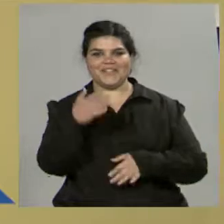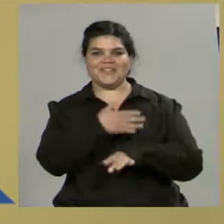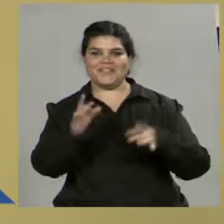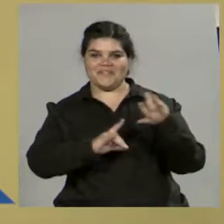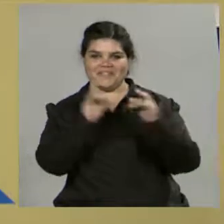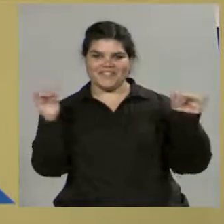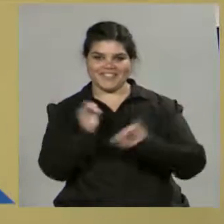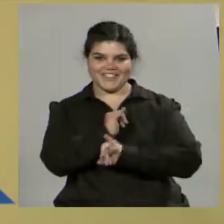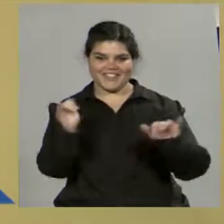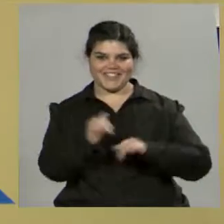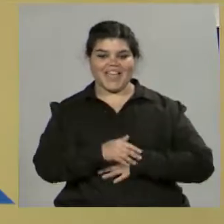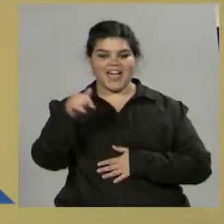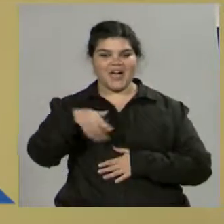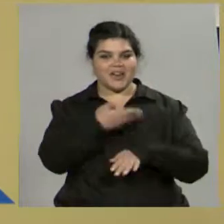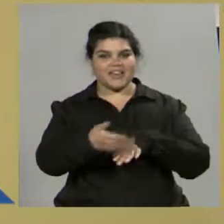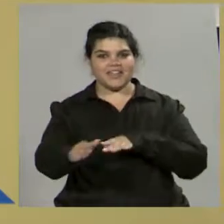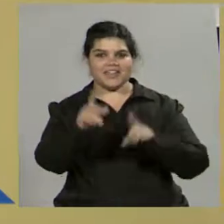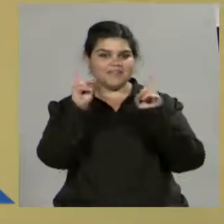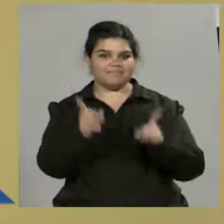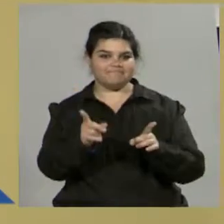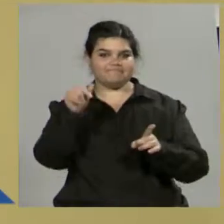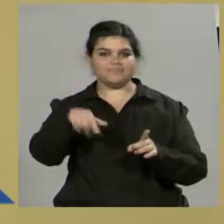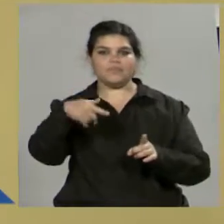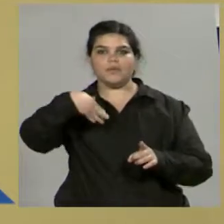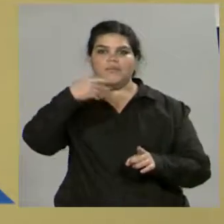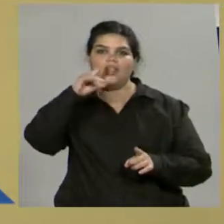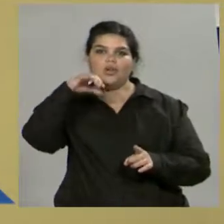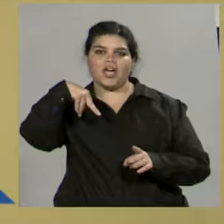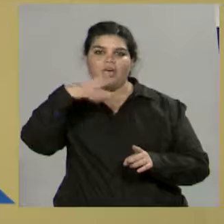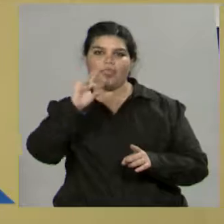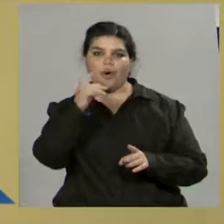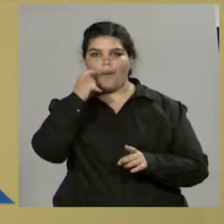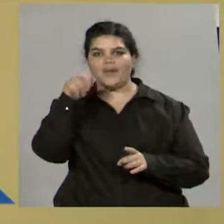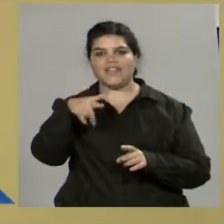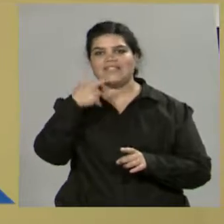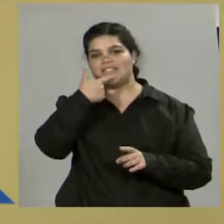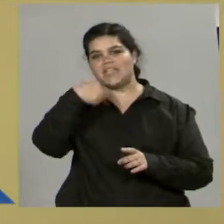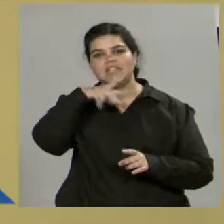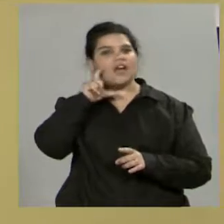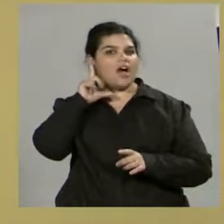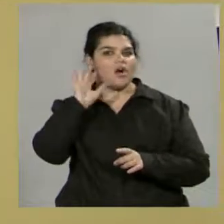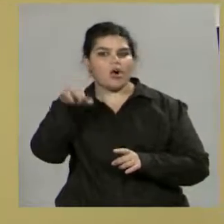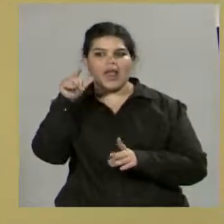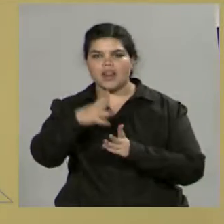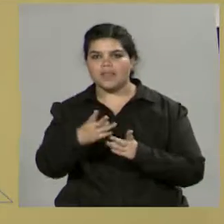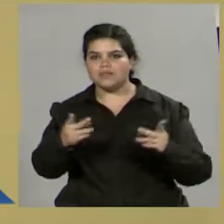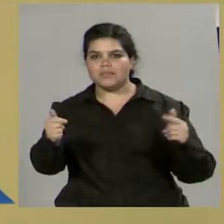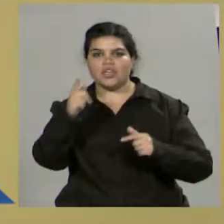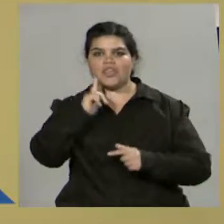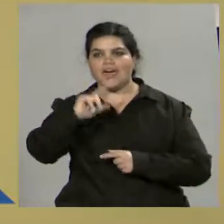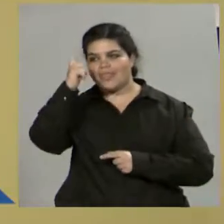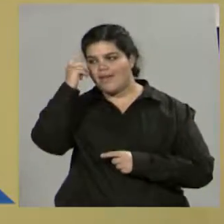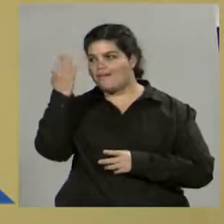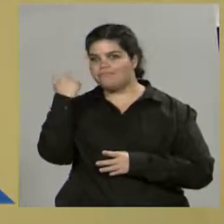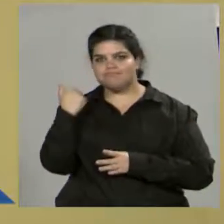Continuamos en Universidad Noticias, vamos a seguir hablando del caso Maldonado, Santiago Maldonado, que sigue desaparecido, ya van 10 días.